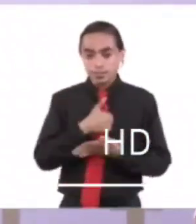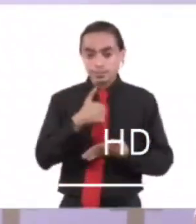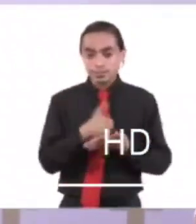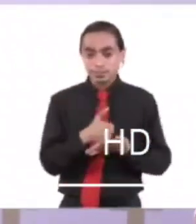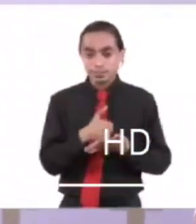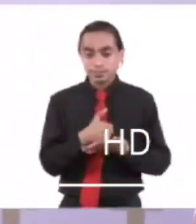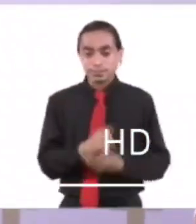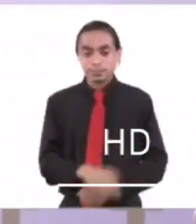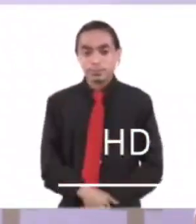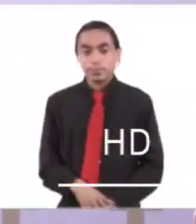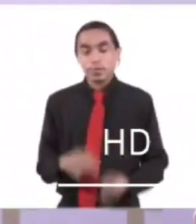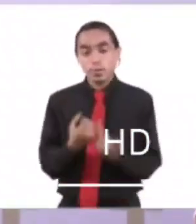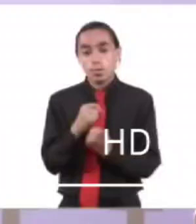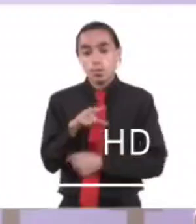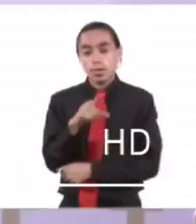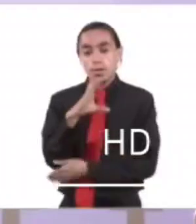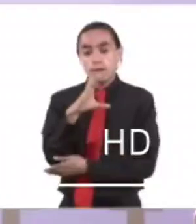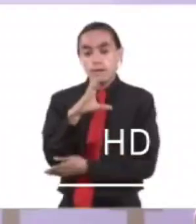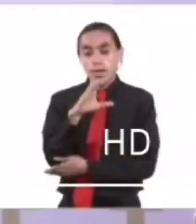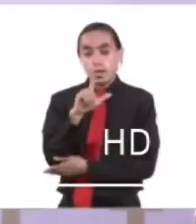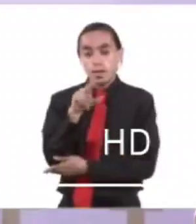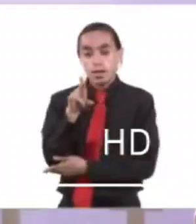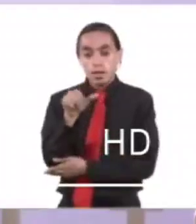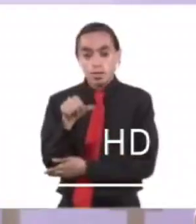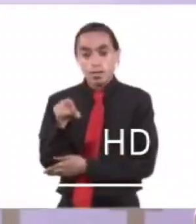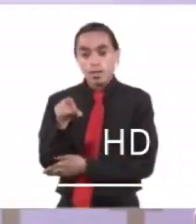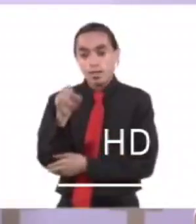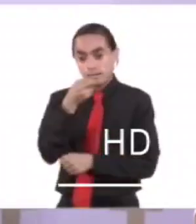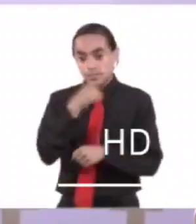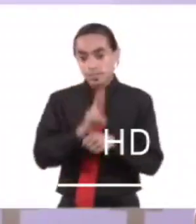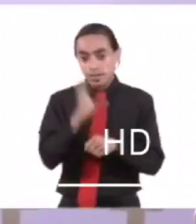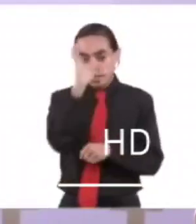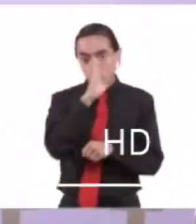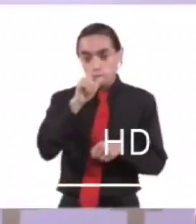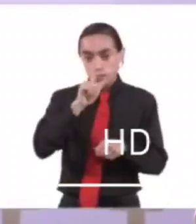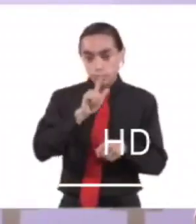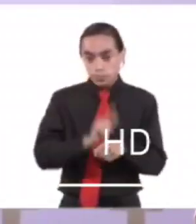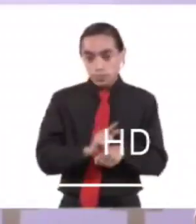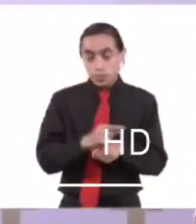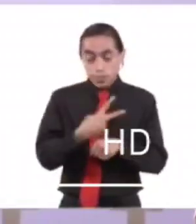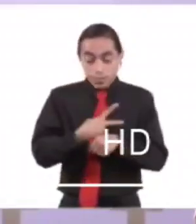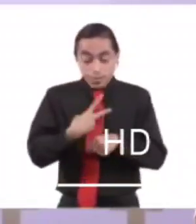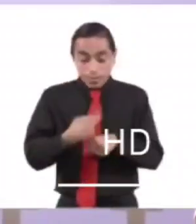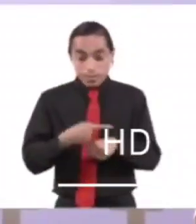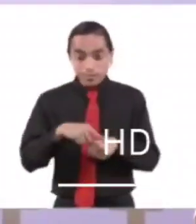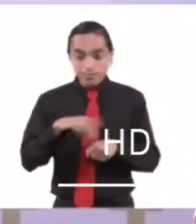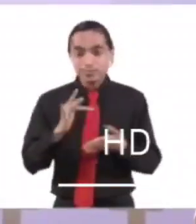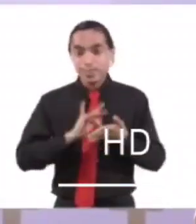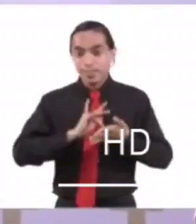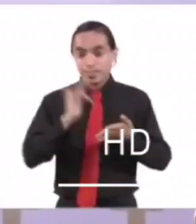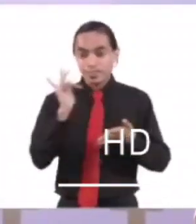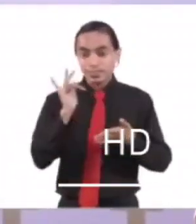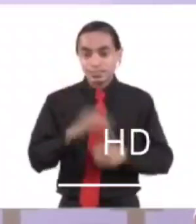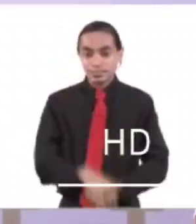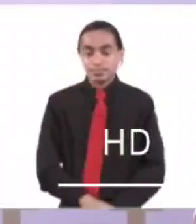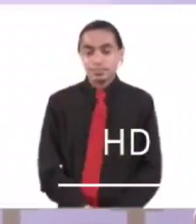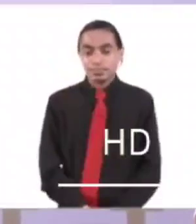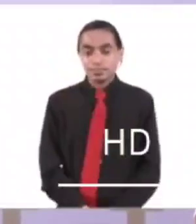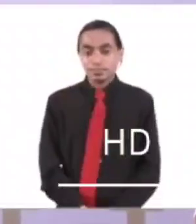ciudad, y a Claudia Curiel de Icaza, la secretaria de Cultura, por la invitación a participar en este acto